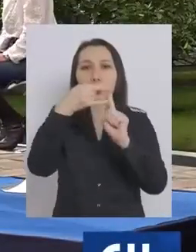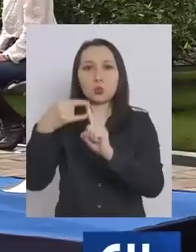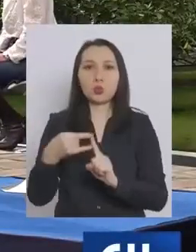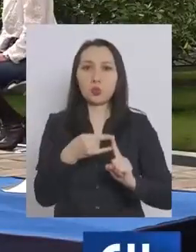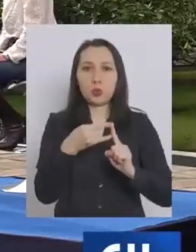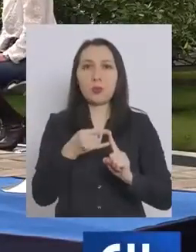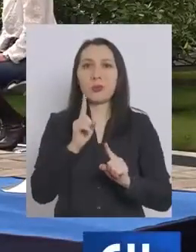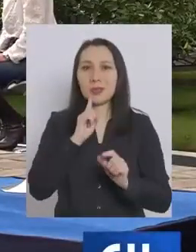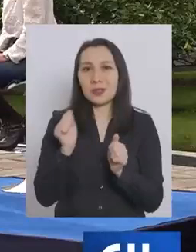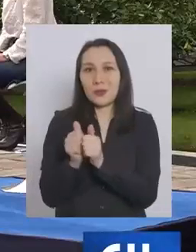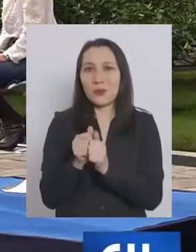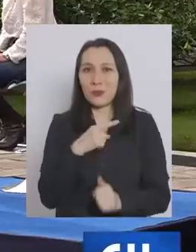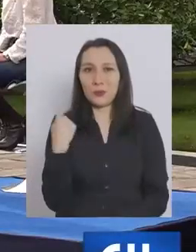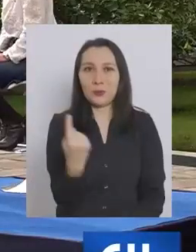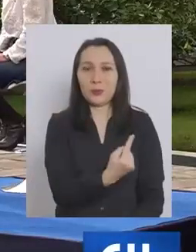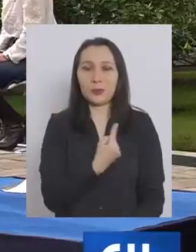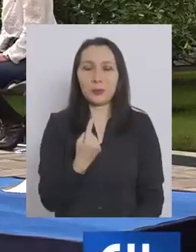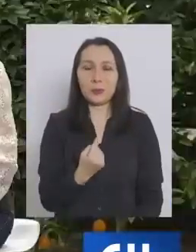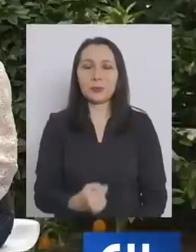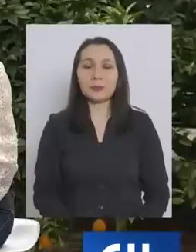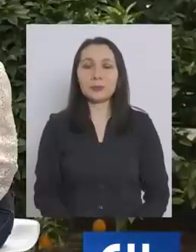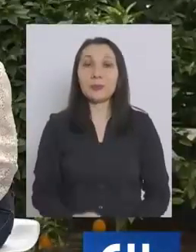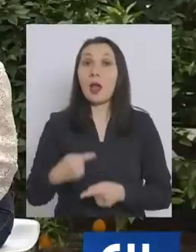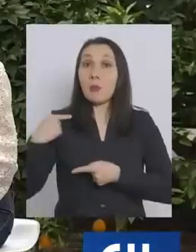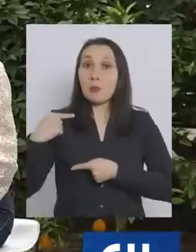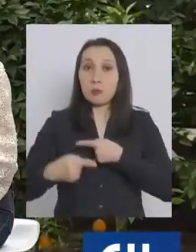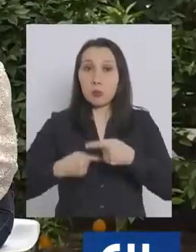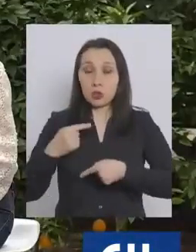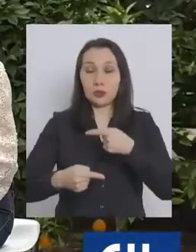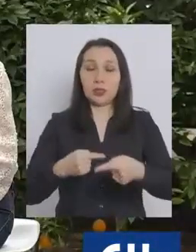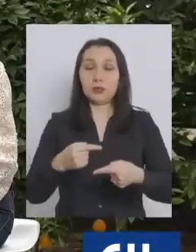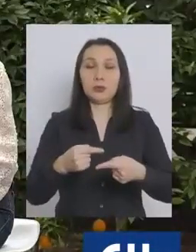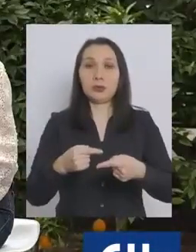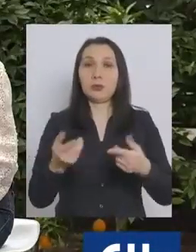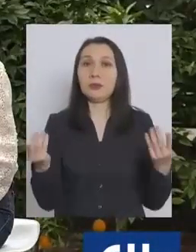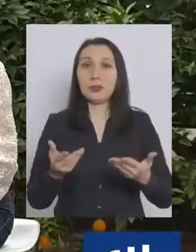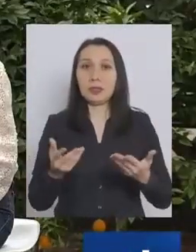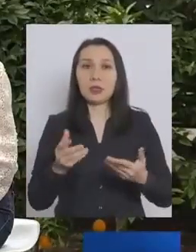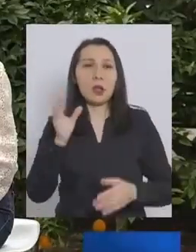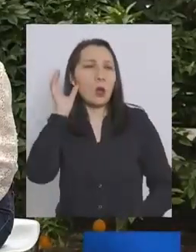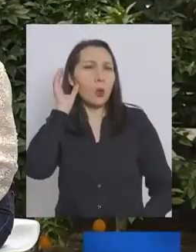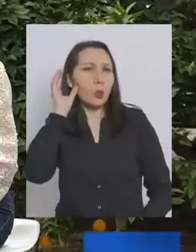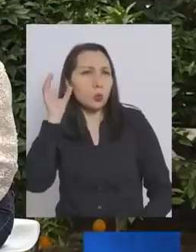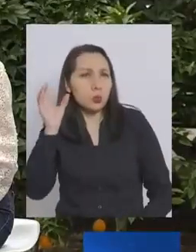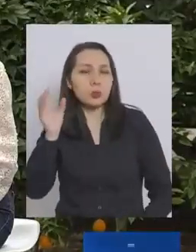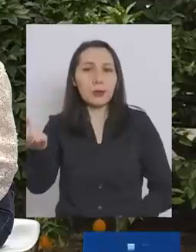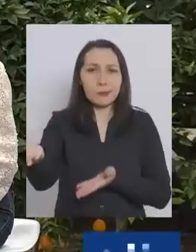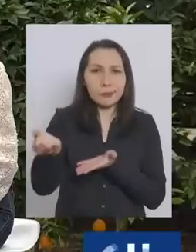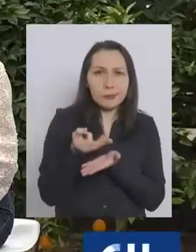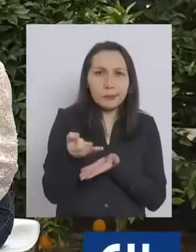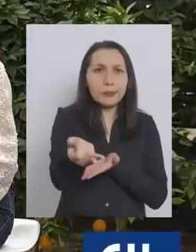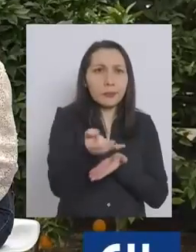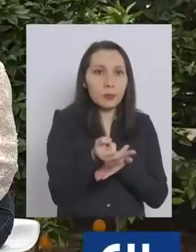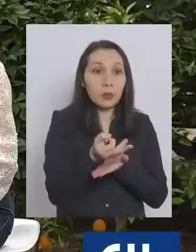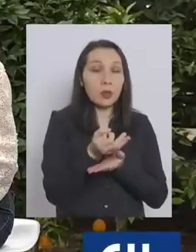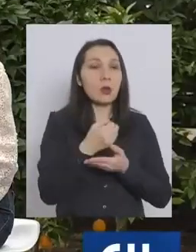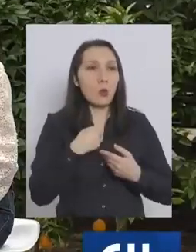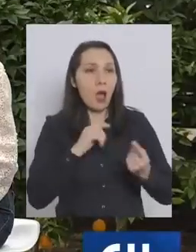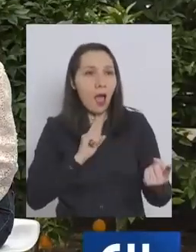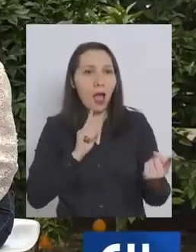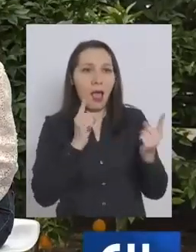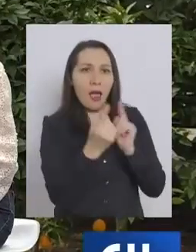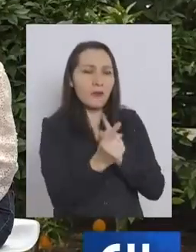del Zoom. El proceso de escuchar, de escucharnos